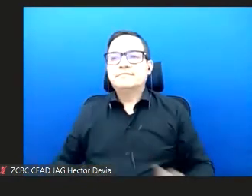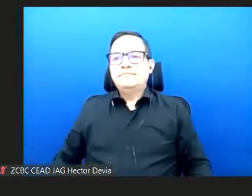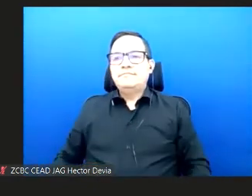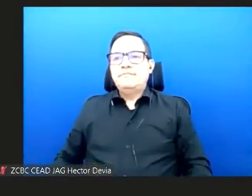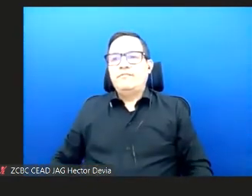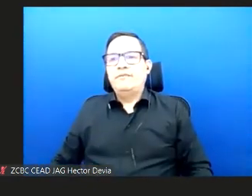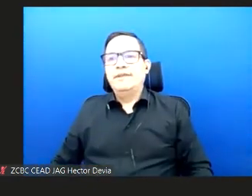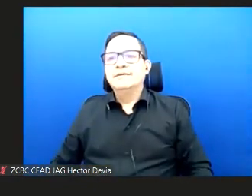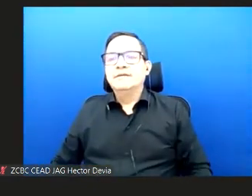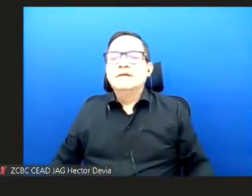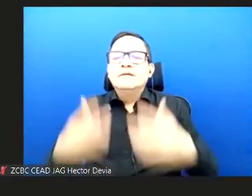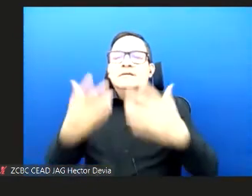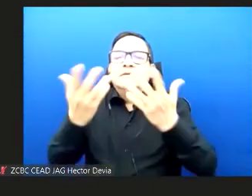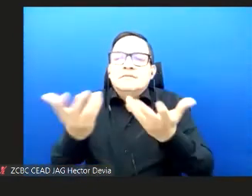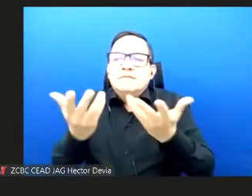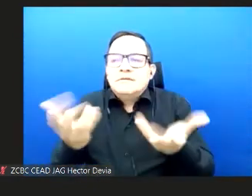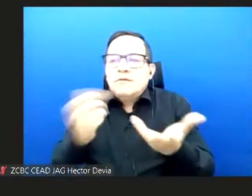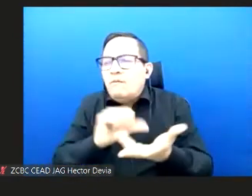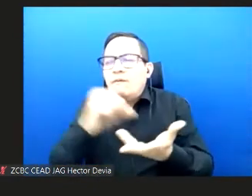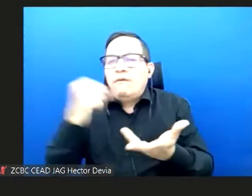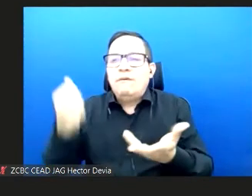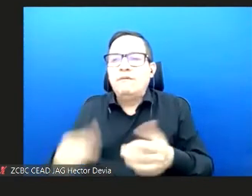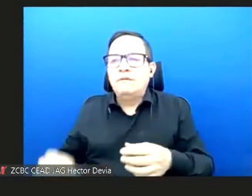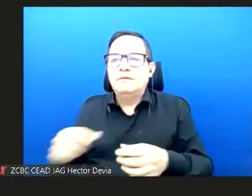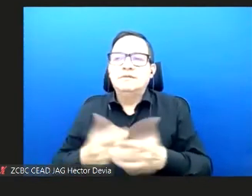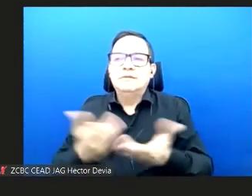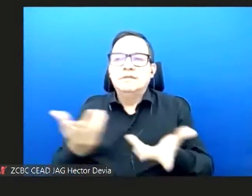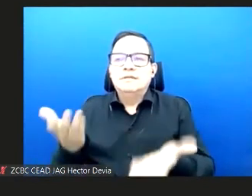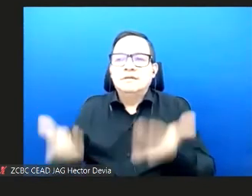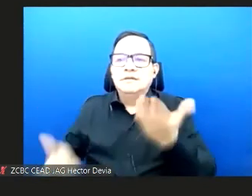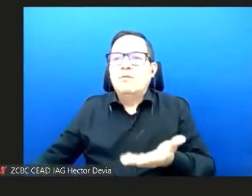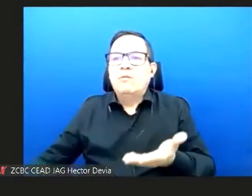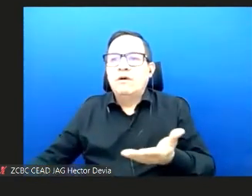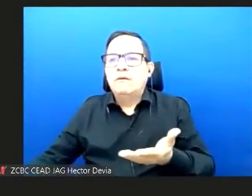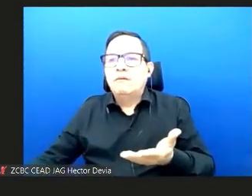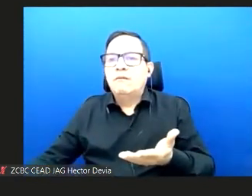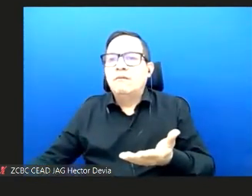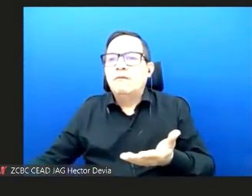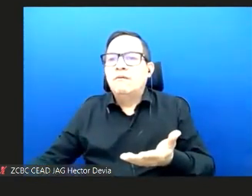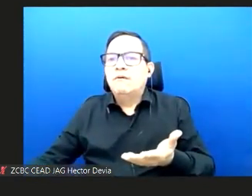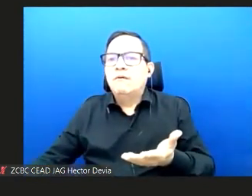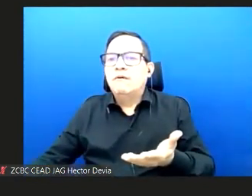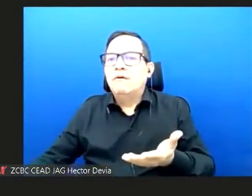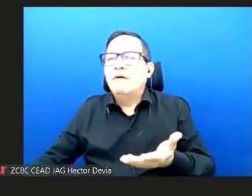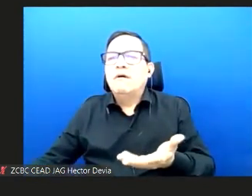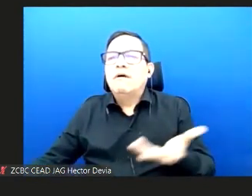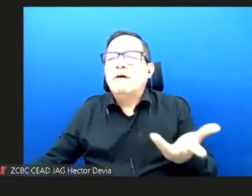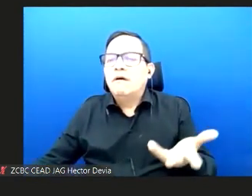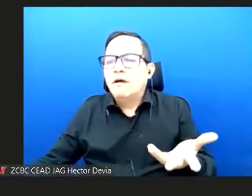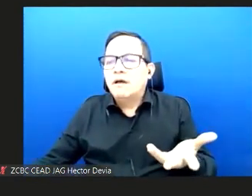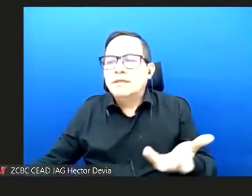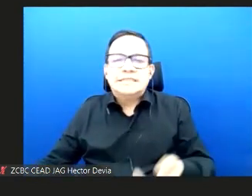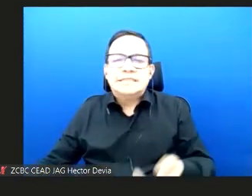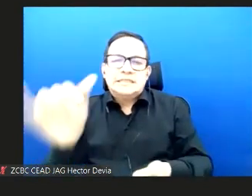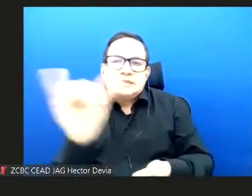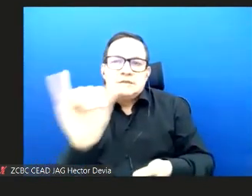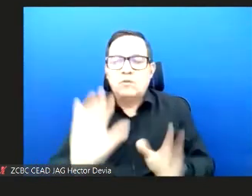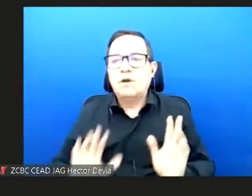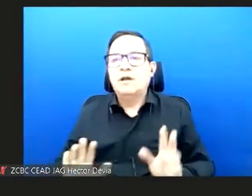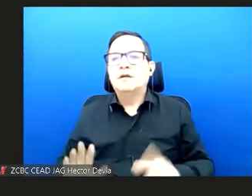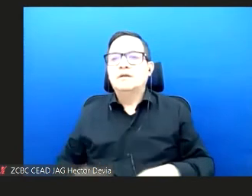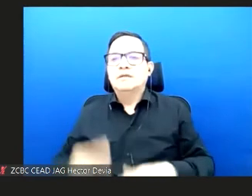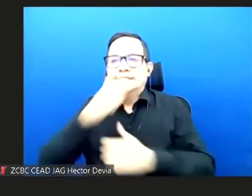Listo. ¿Cómo hacemos esta segunda operación? De manera muy similar. Analizamos cada uno de los paréntesis. Nuestro